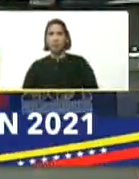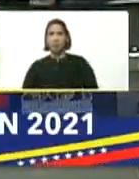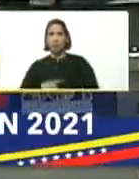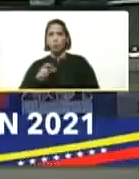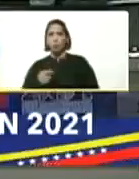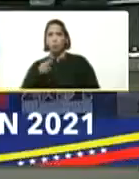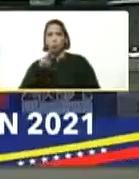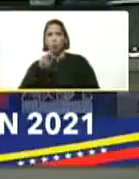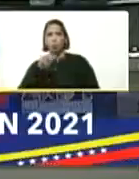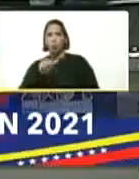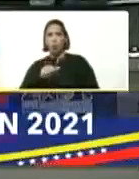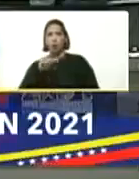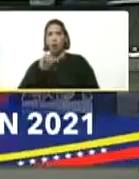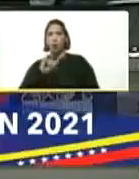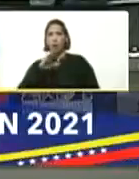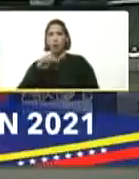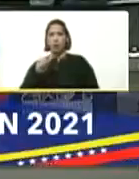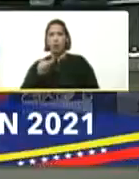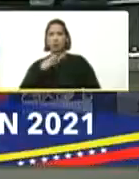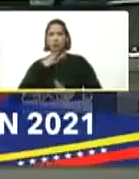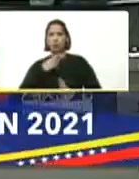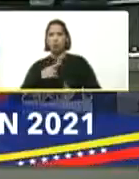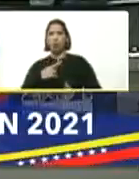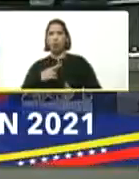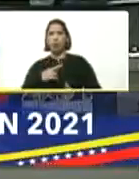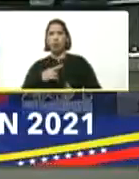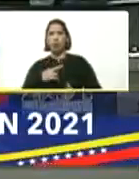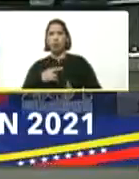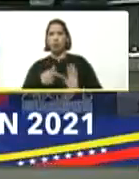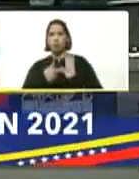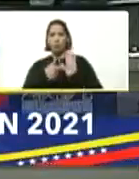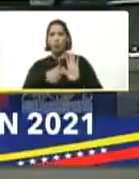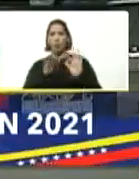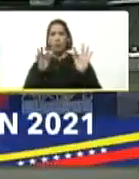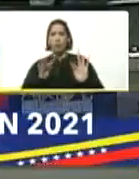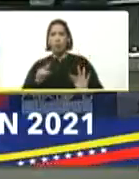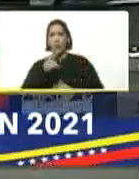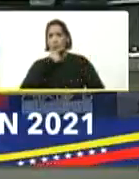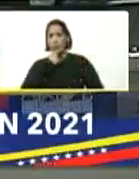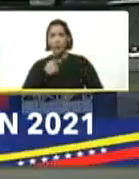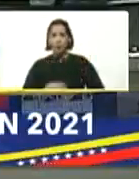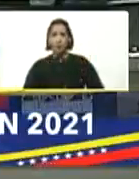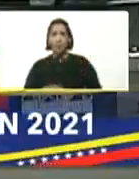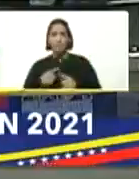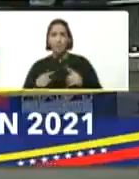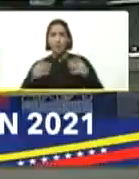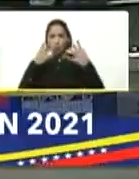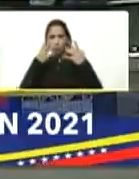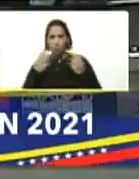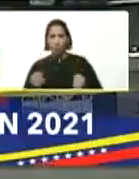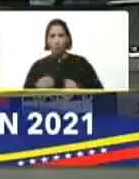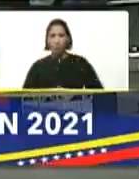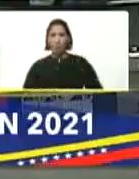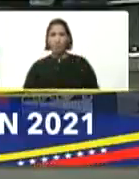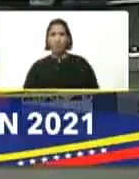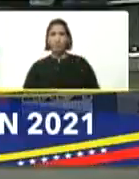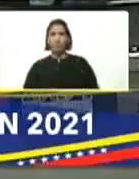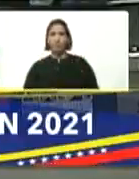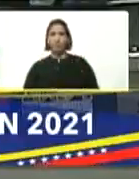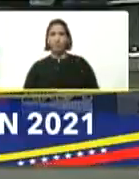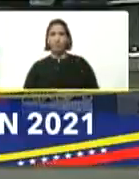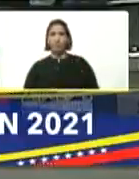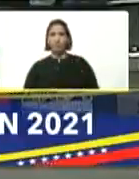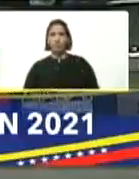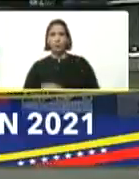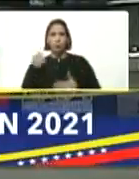una visión feminista mostrado de una manera sencilla para comprender los avatares